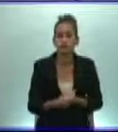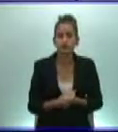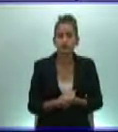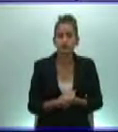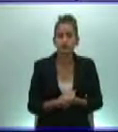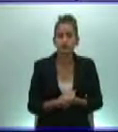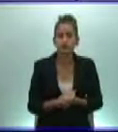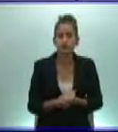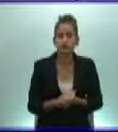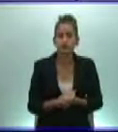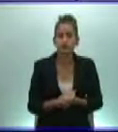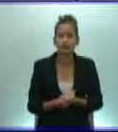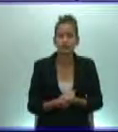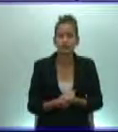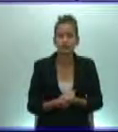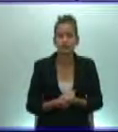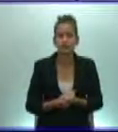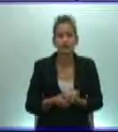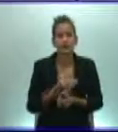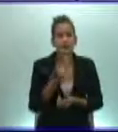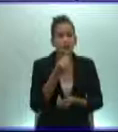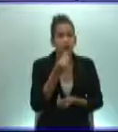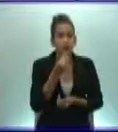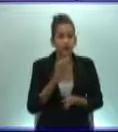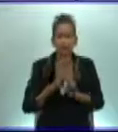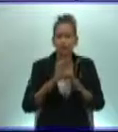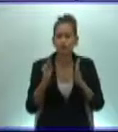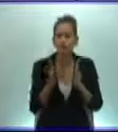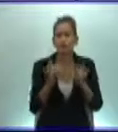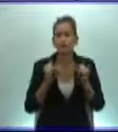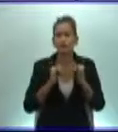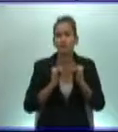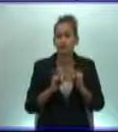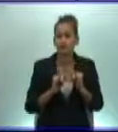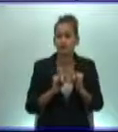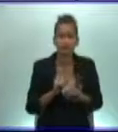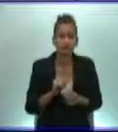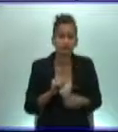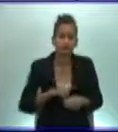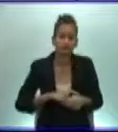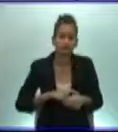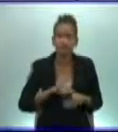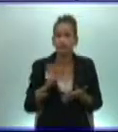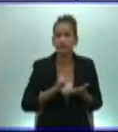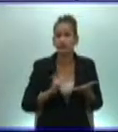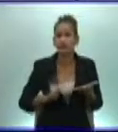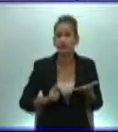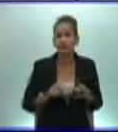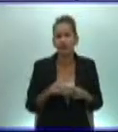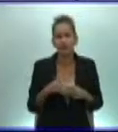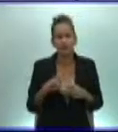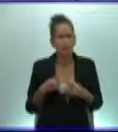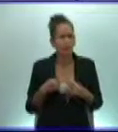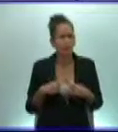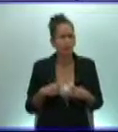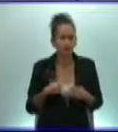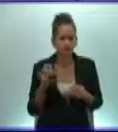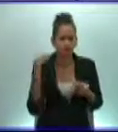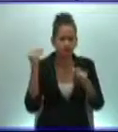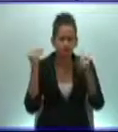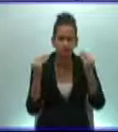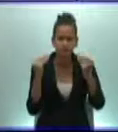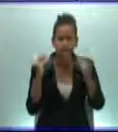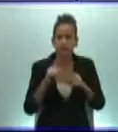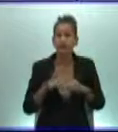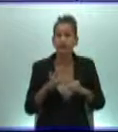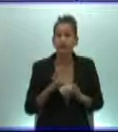Bien, quizás toda esta información no te dé tiempo a copiarla, pero no te preocupes, porque como ya